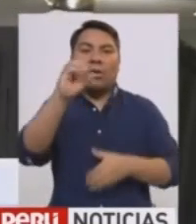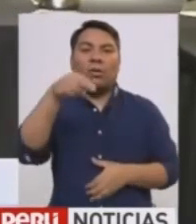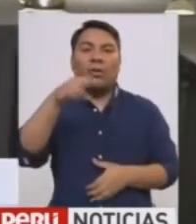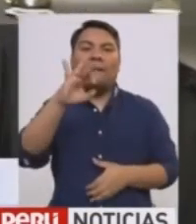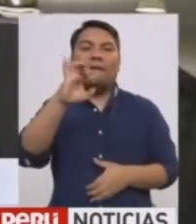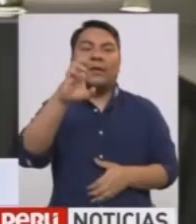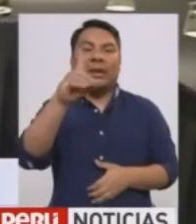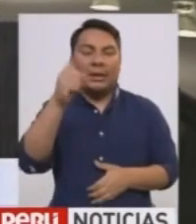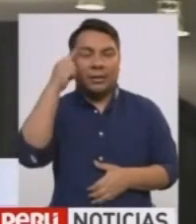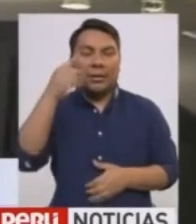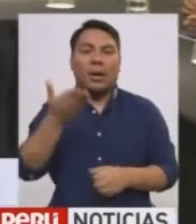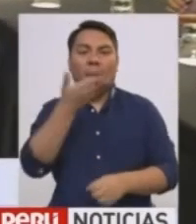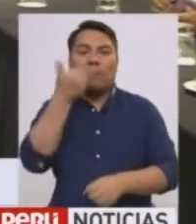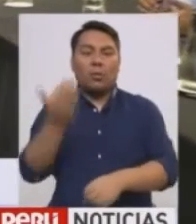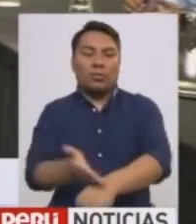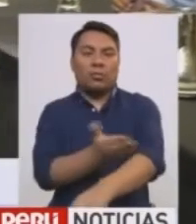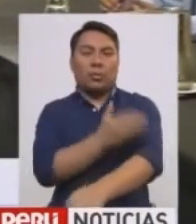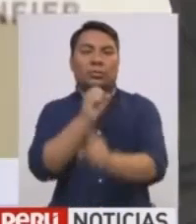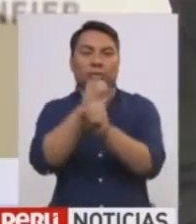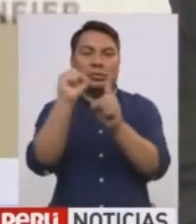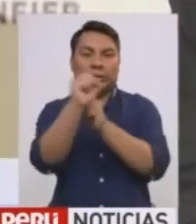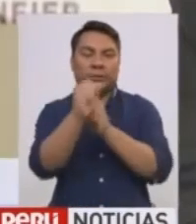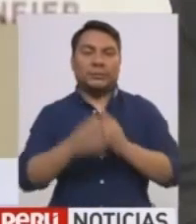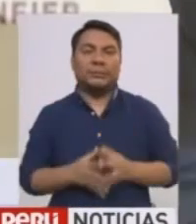toda la sociedad. Escuchemos.